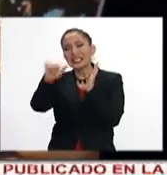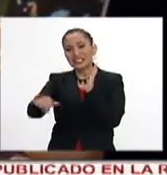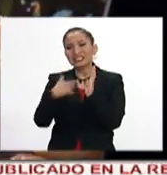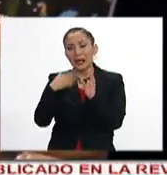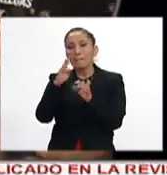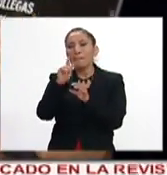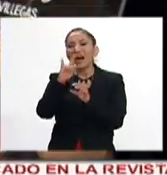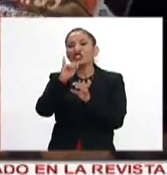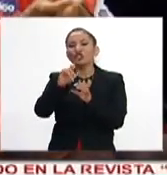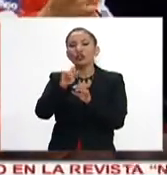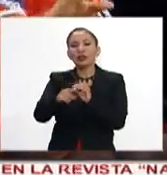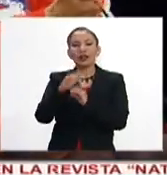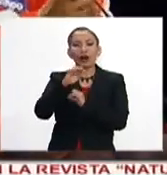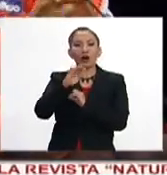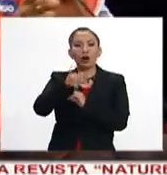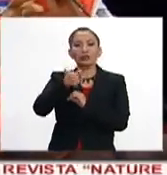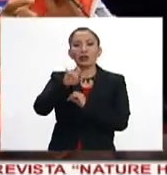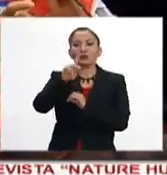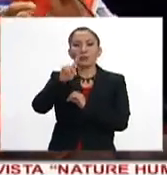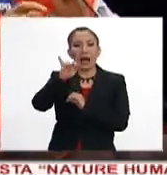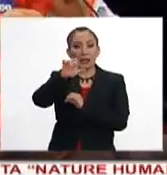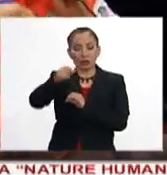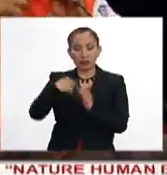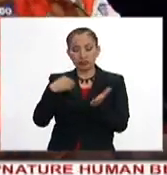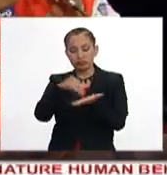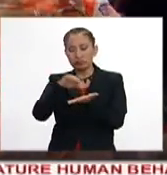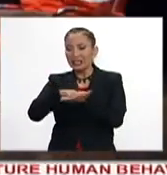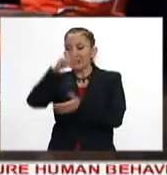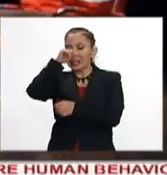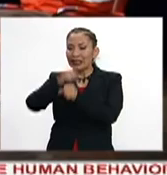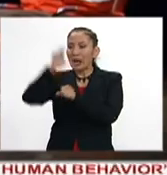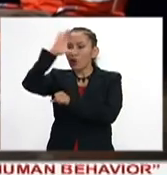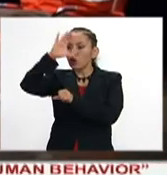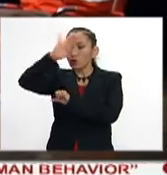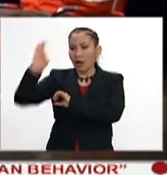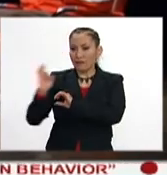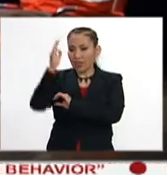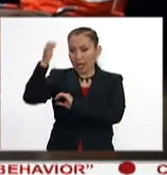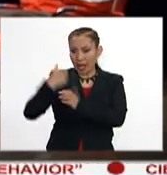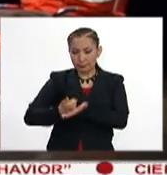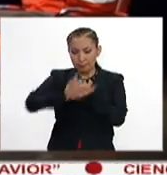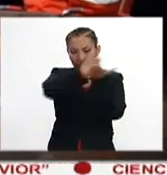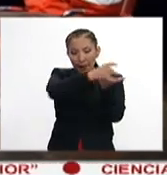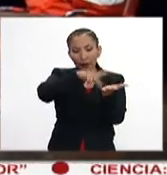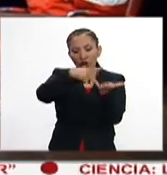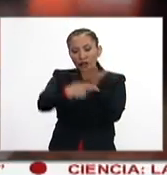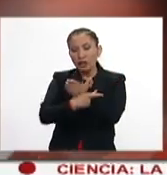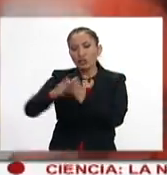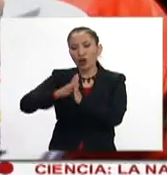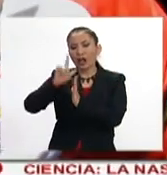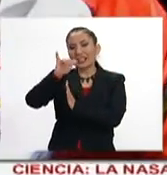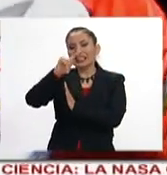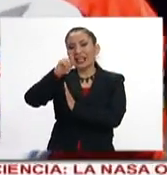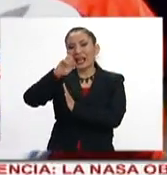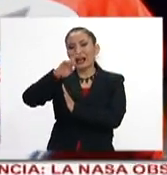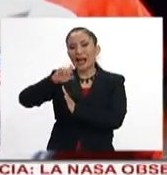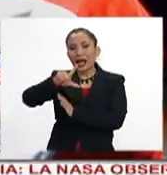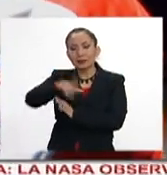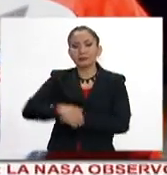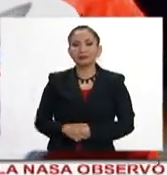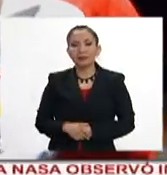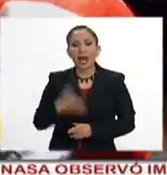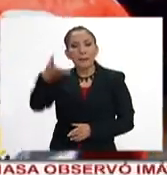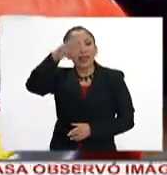Pasos Sonideros de Jesús Cruz Villegas es coeditado por la Secretaría de Cultura Federal y Proyecto Literal. Vamos a